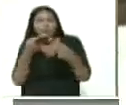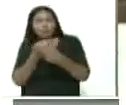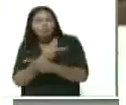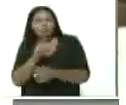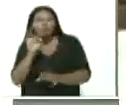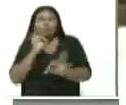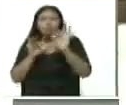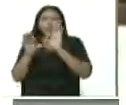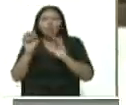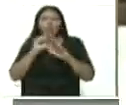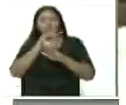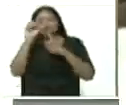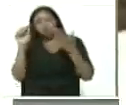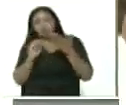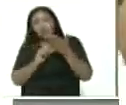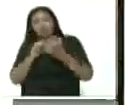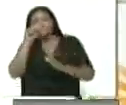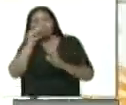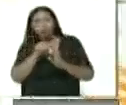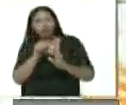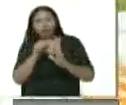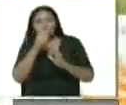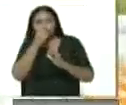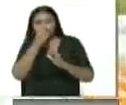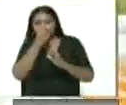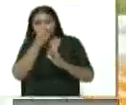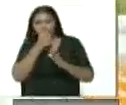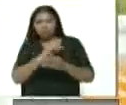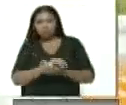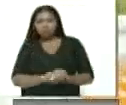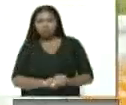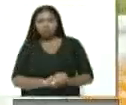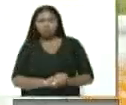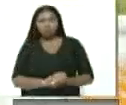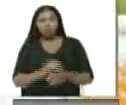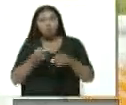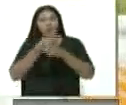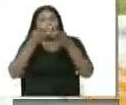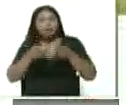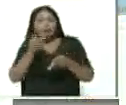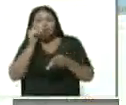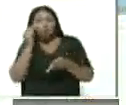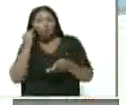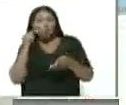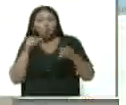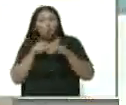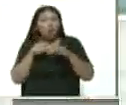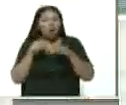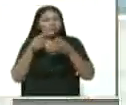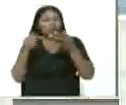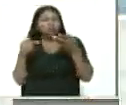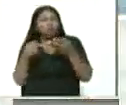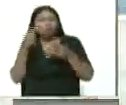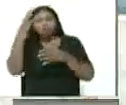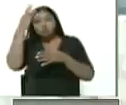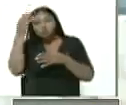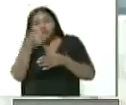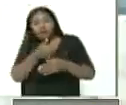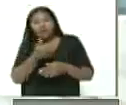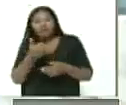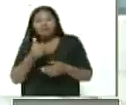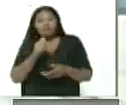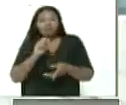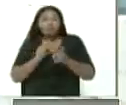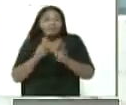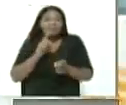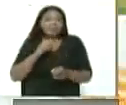la selección total donde votamos por gobernador gobernador alcalde alcaldesa concejal a concejal de acuerdo el circuito en el